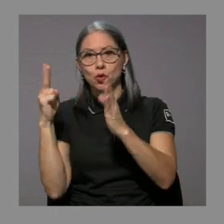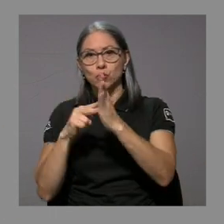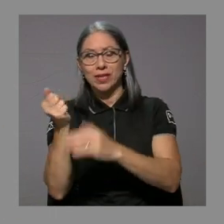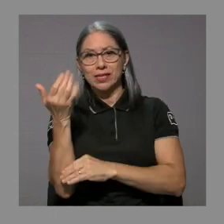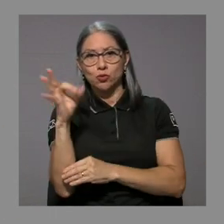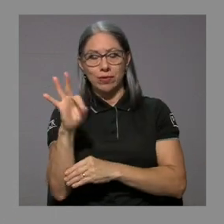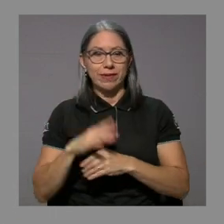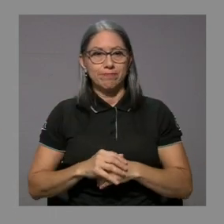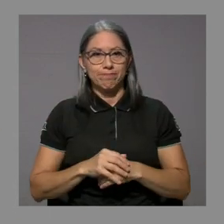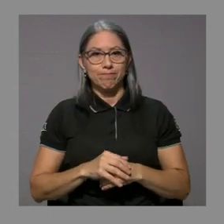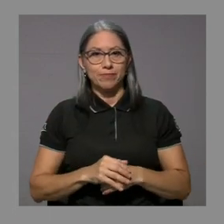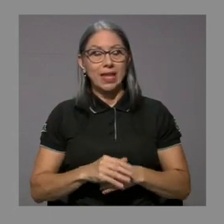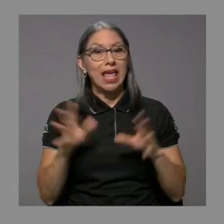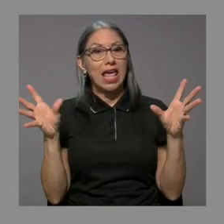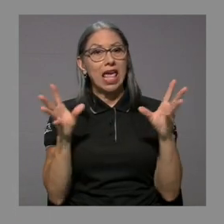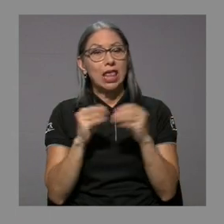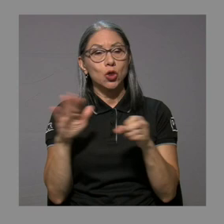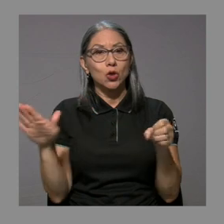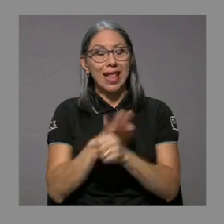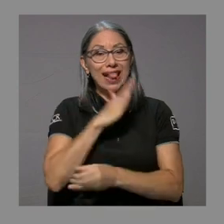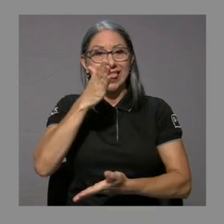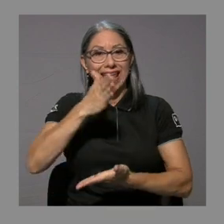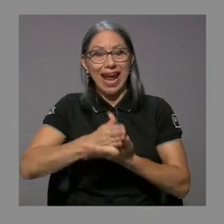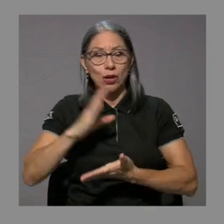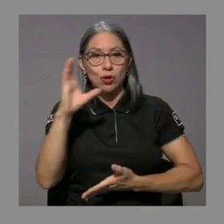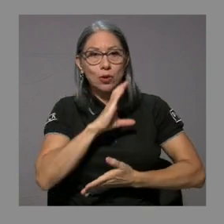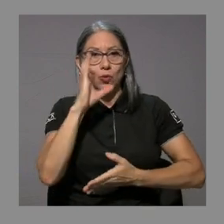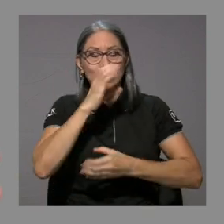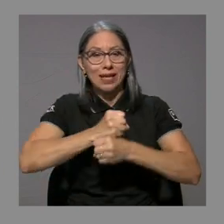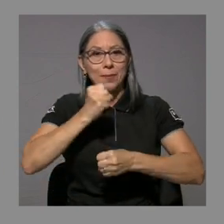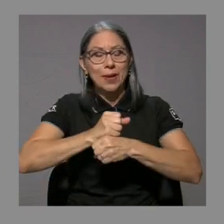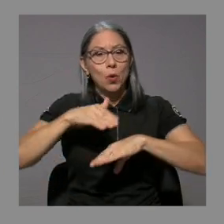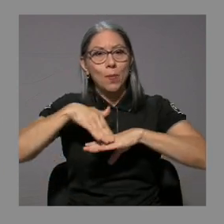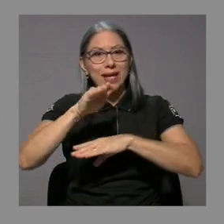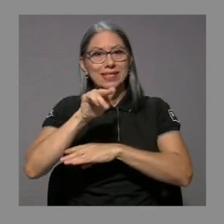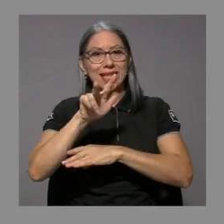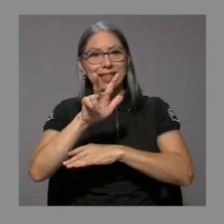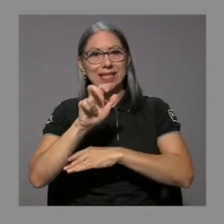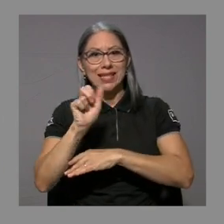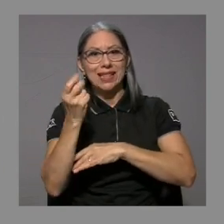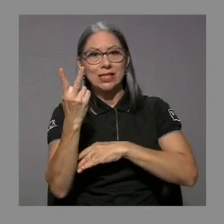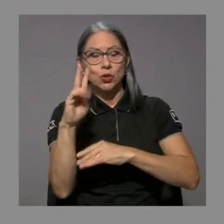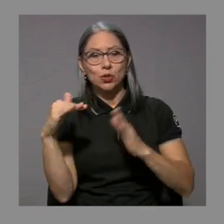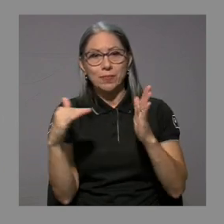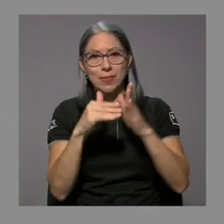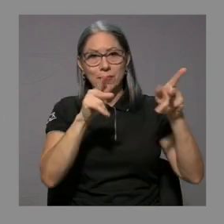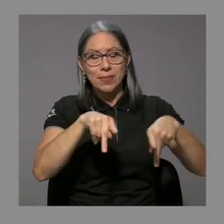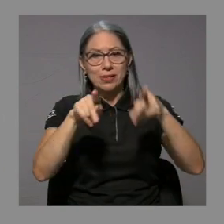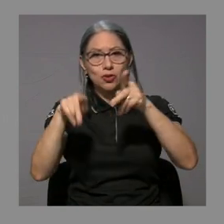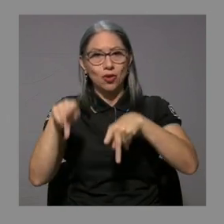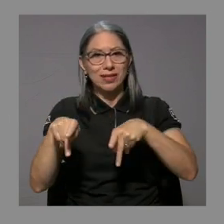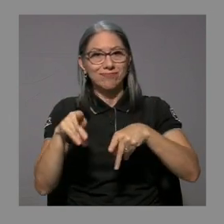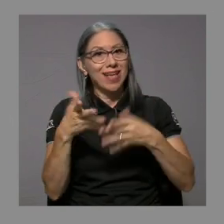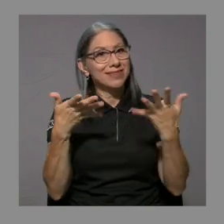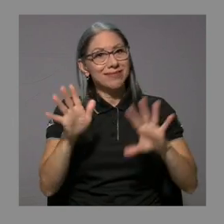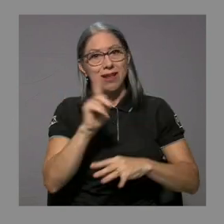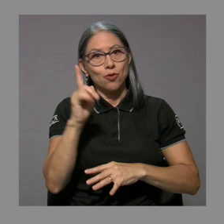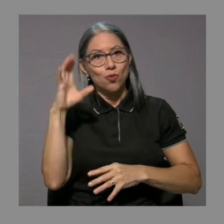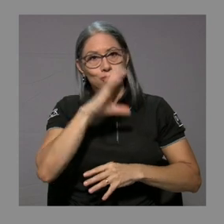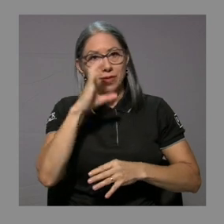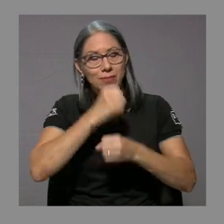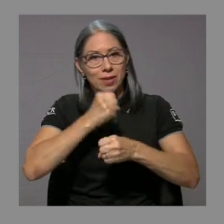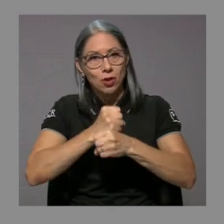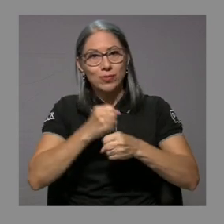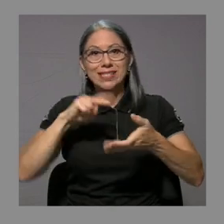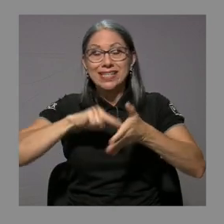en comparación con el 2019. En total, dejaron de buscar empleo más de 312 mil